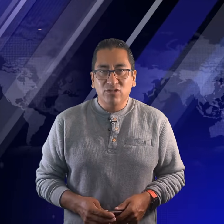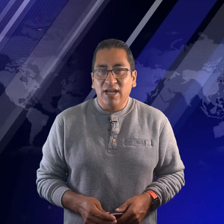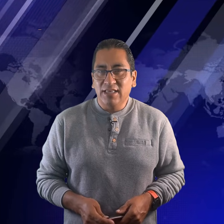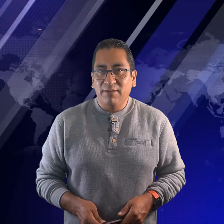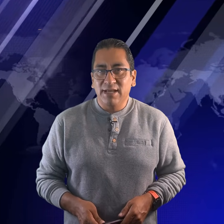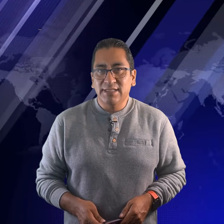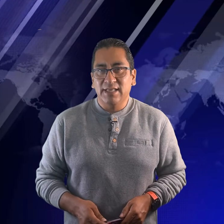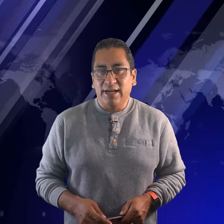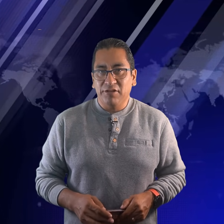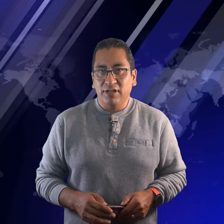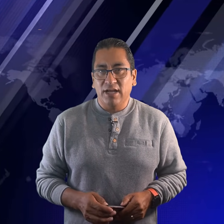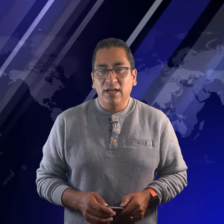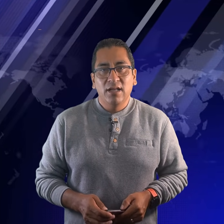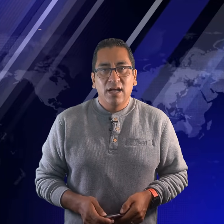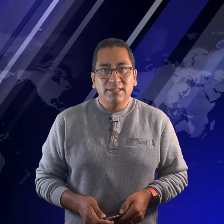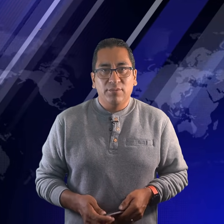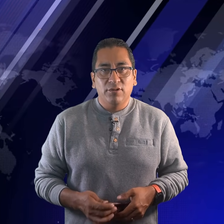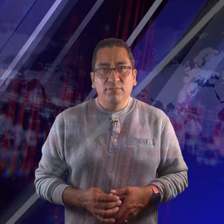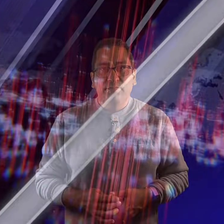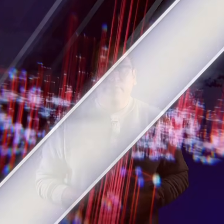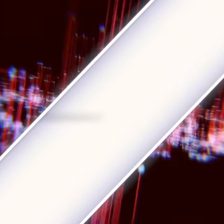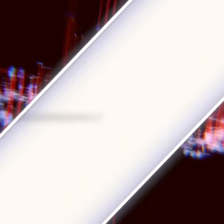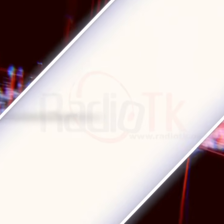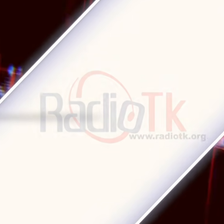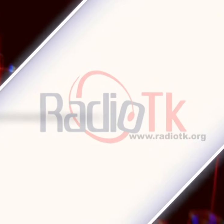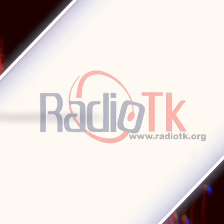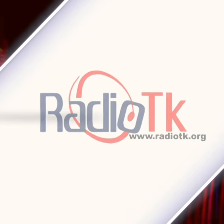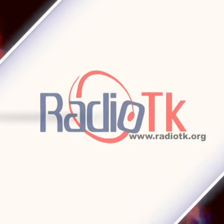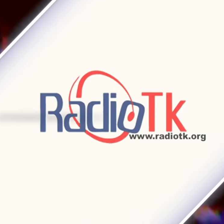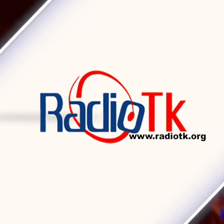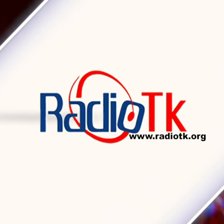informados a través de radio tica hasta pronto